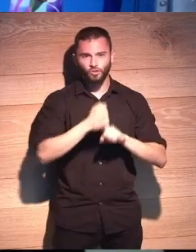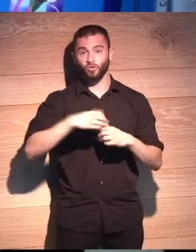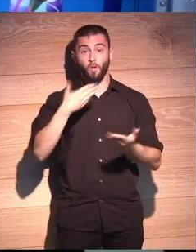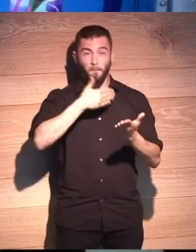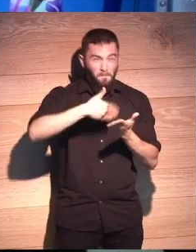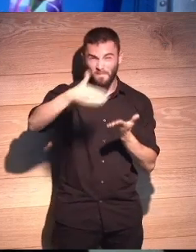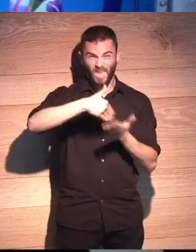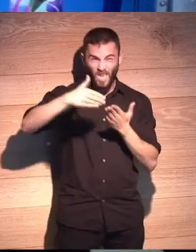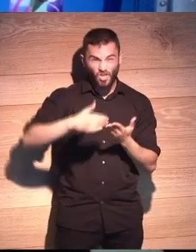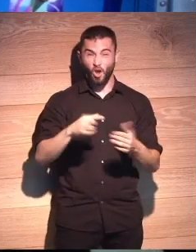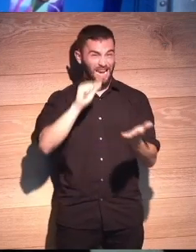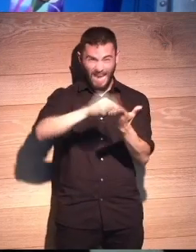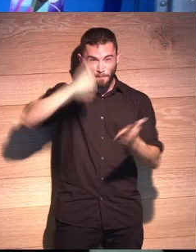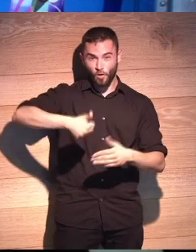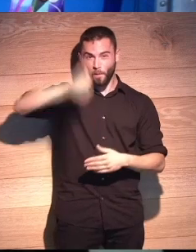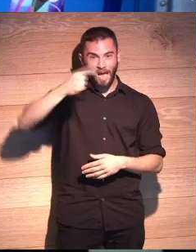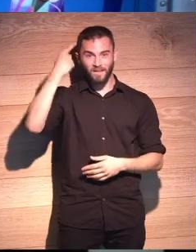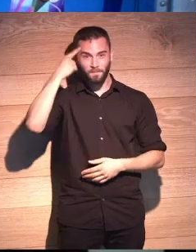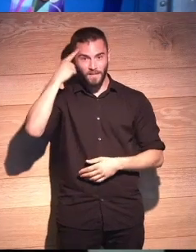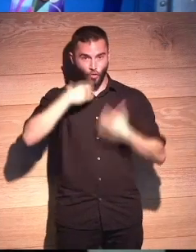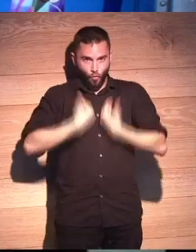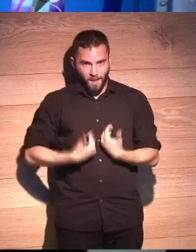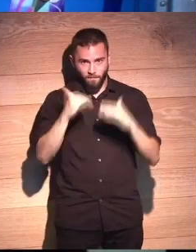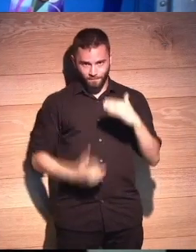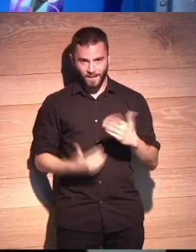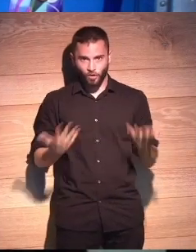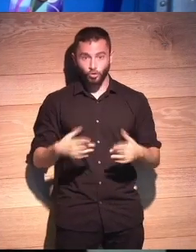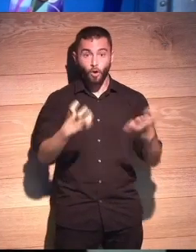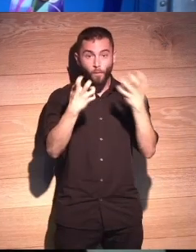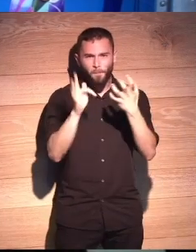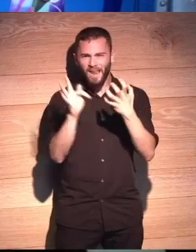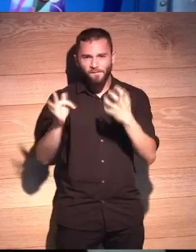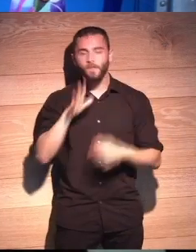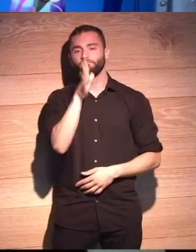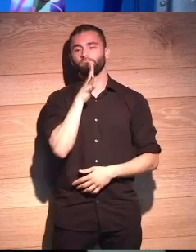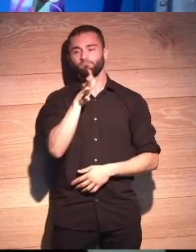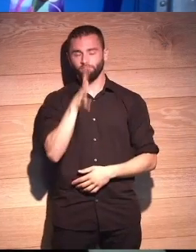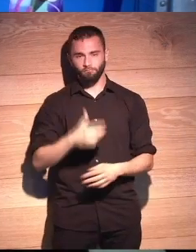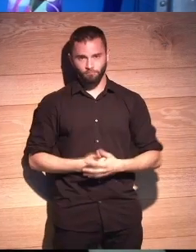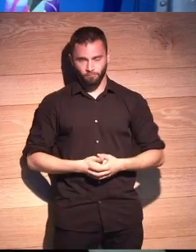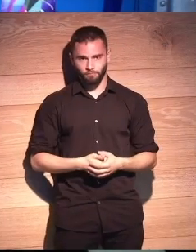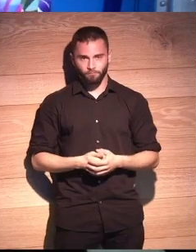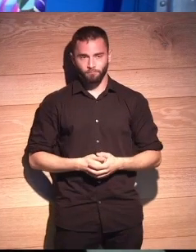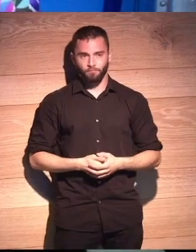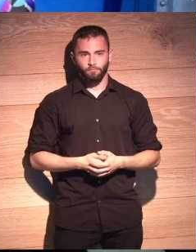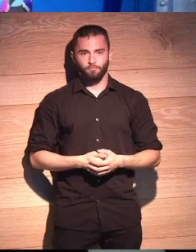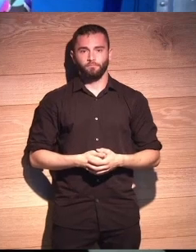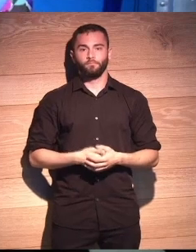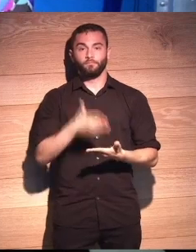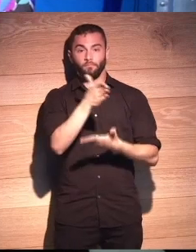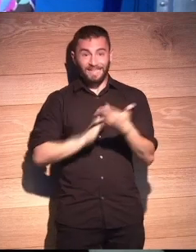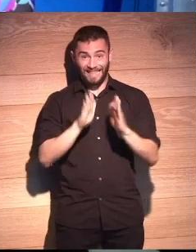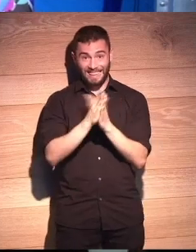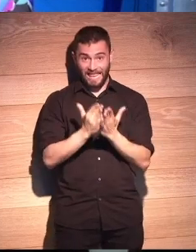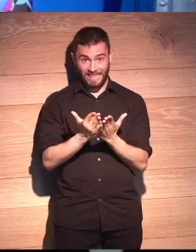rápido que la mente humana. Los beneficios son increíbles. Y esta parte del